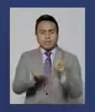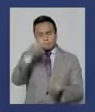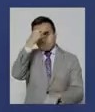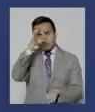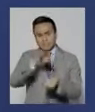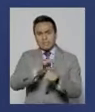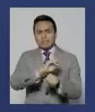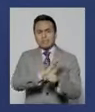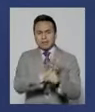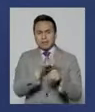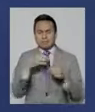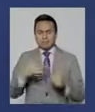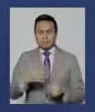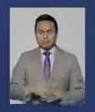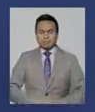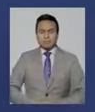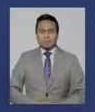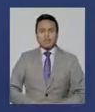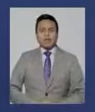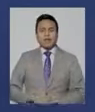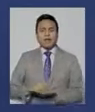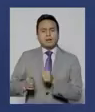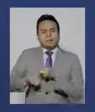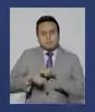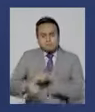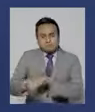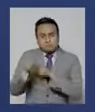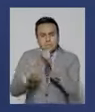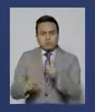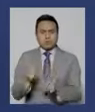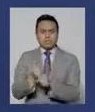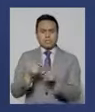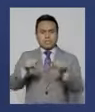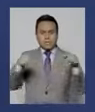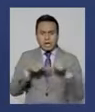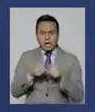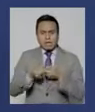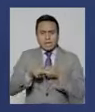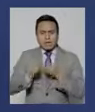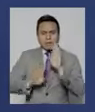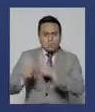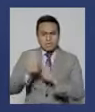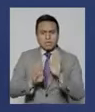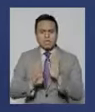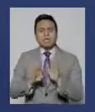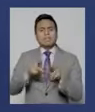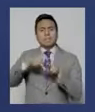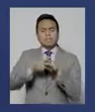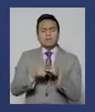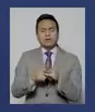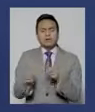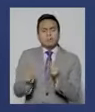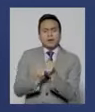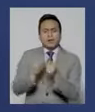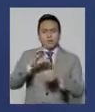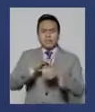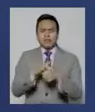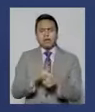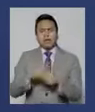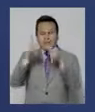pacientes afectados por esta pandemia. Auxiliares de aseo, auxiliares de sala, técnicos paramédicos,